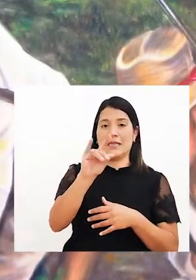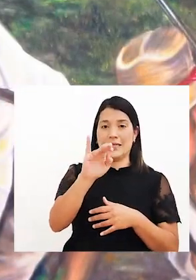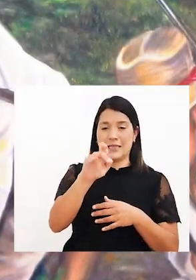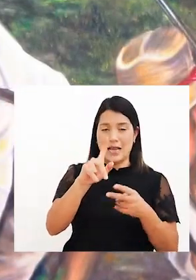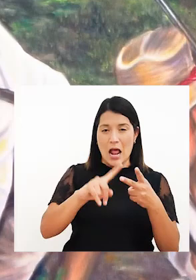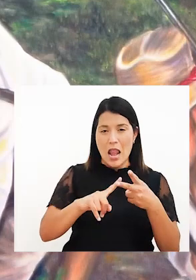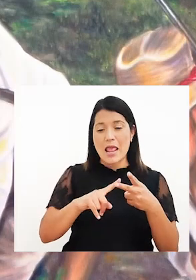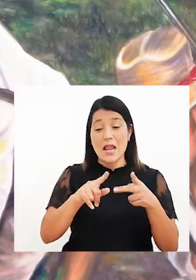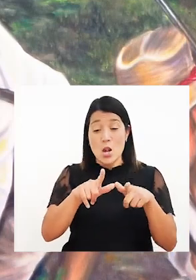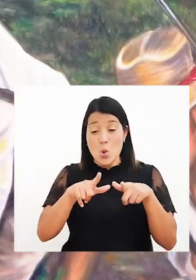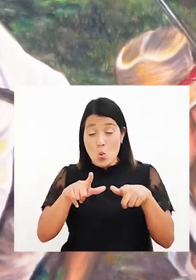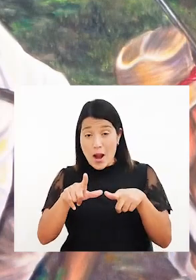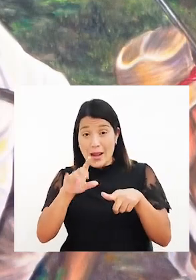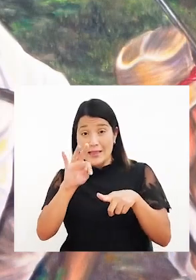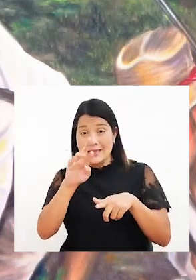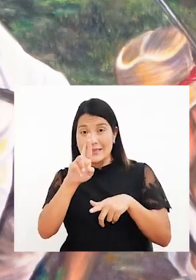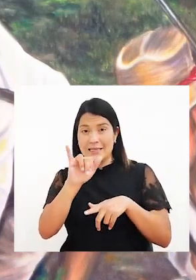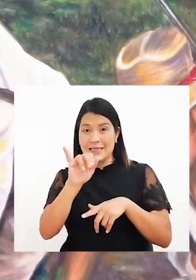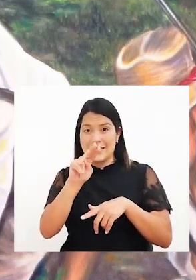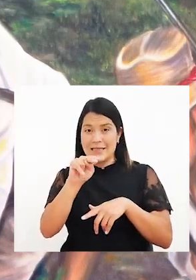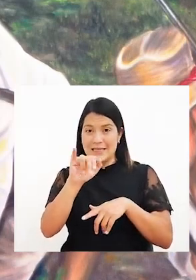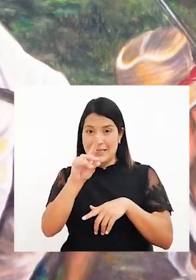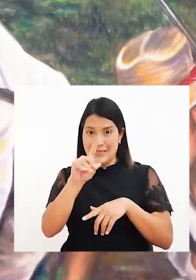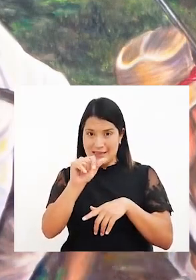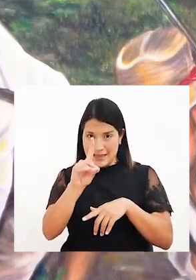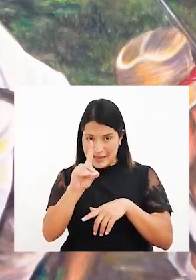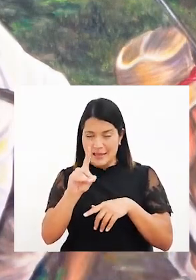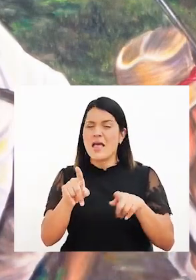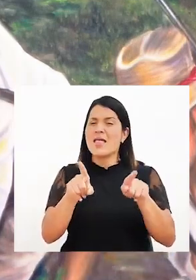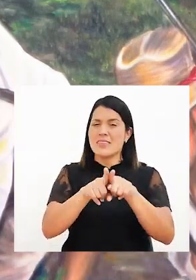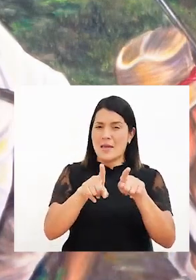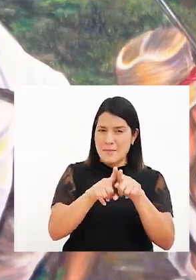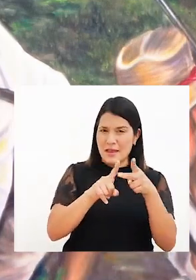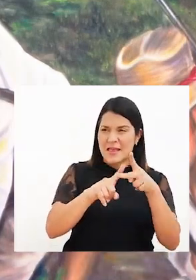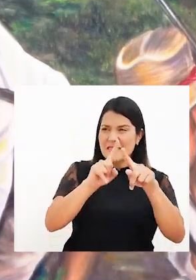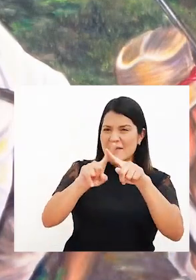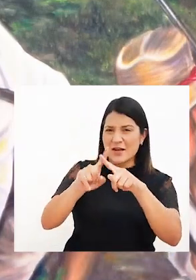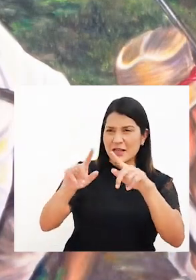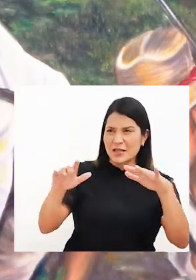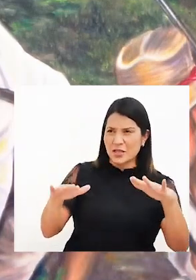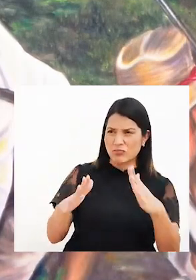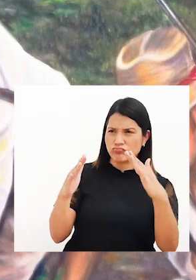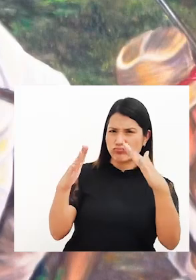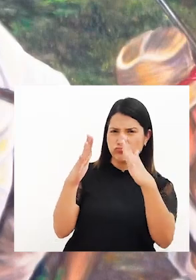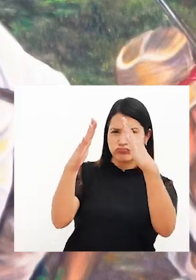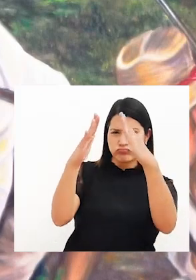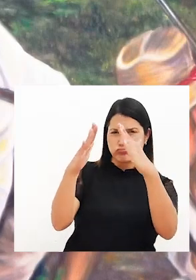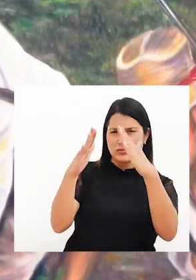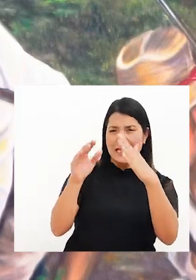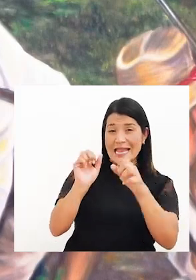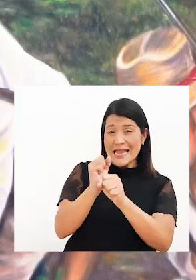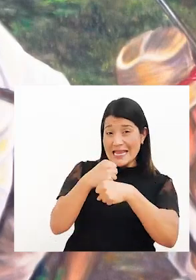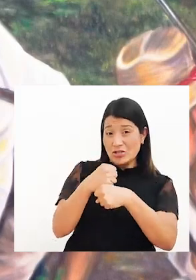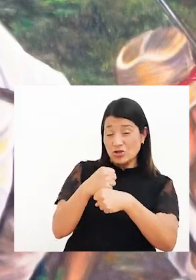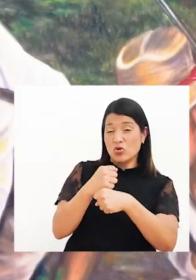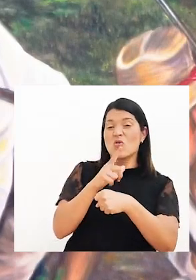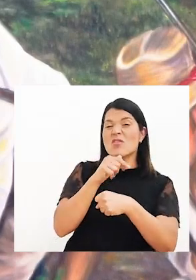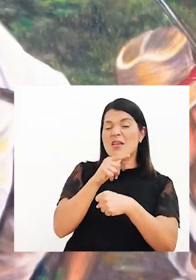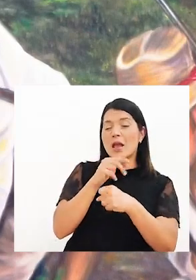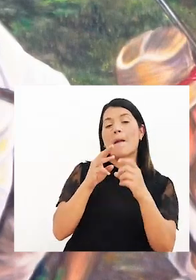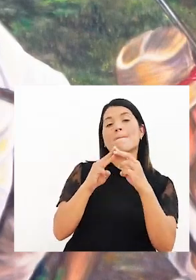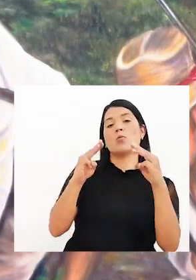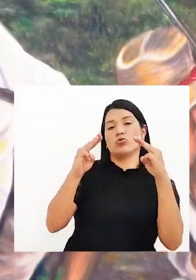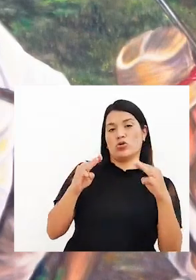¿verdad? Existen varios monumentos o varios hitos que hizo el museo a inicios de la década de los 2000,